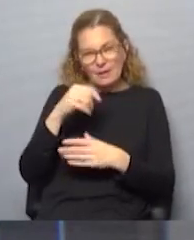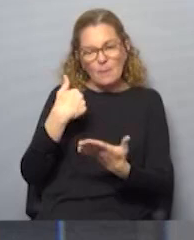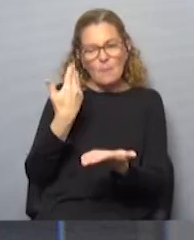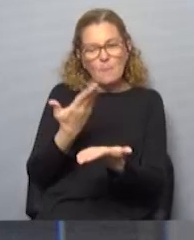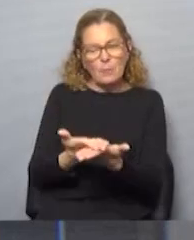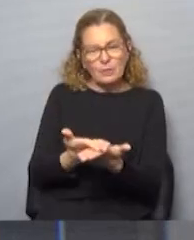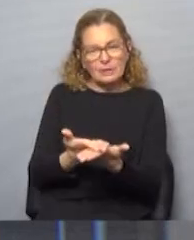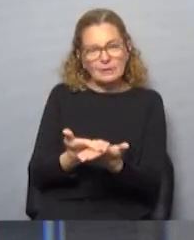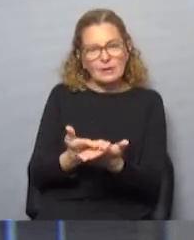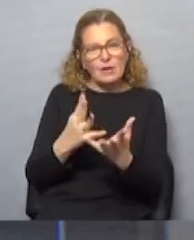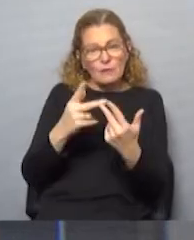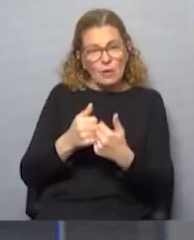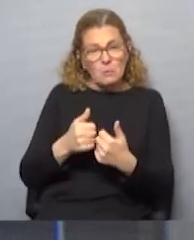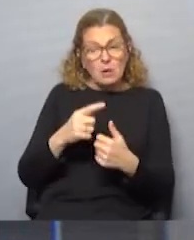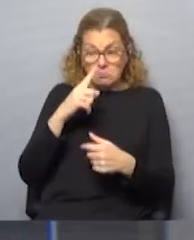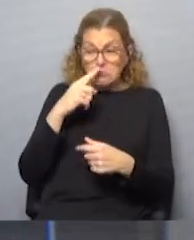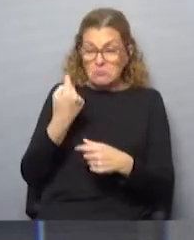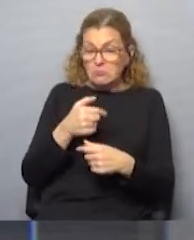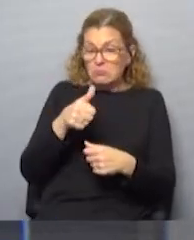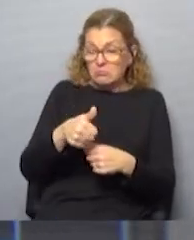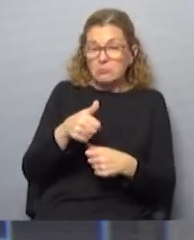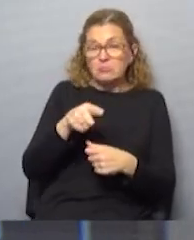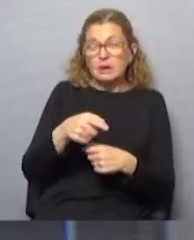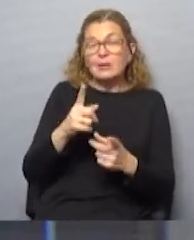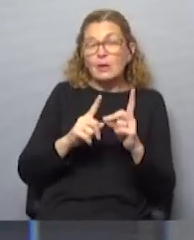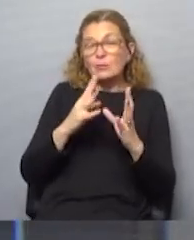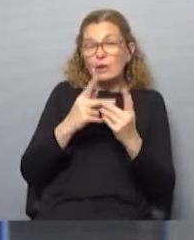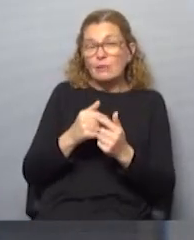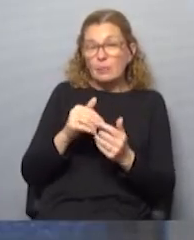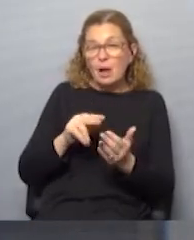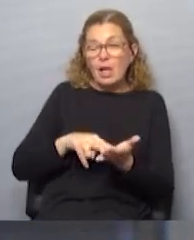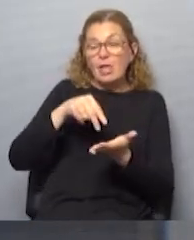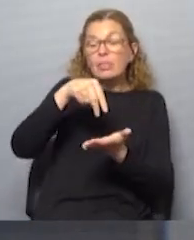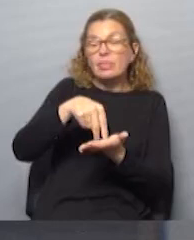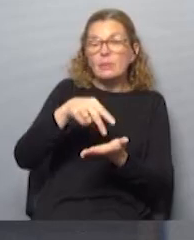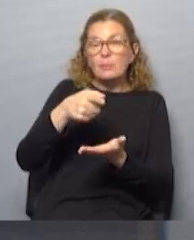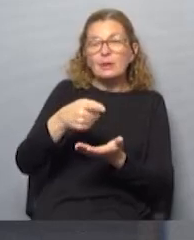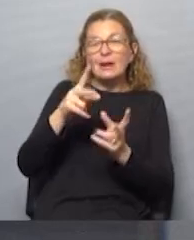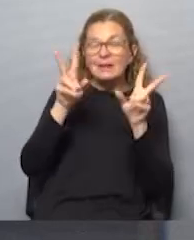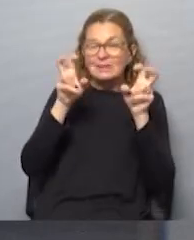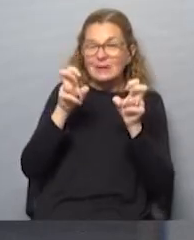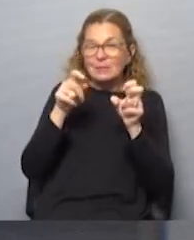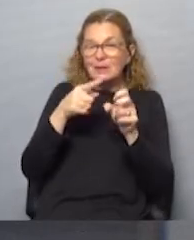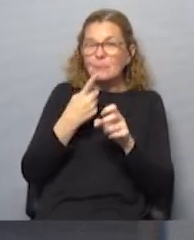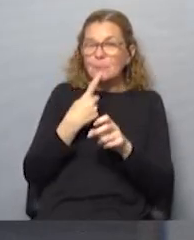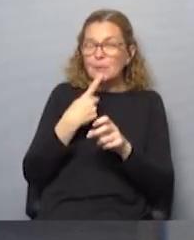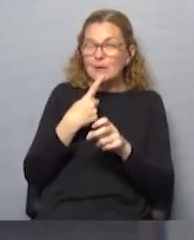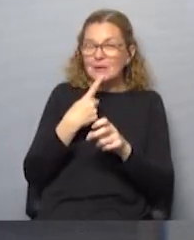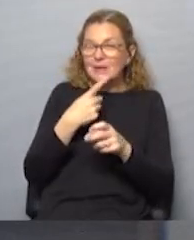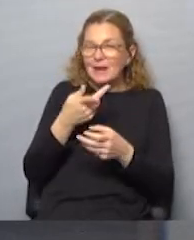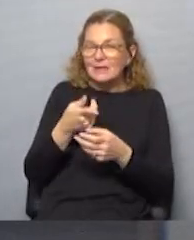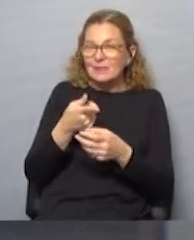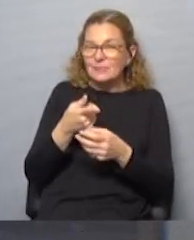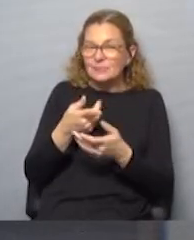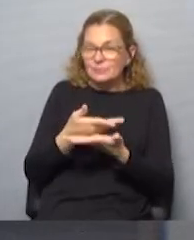arriba de la mesa de forma activa o sea que de alguna forma de ese paso lo dimos pero el tema es que esas políticas se consagran